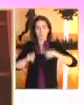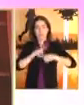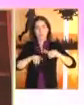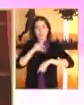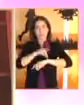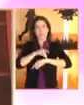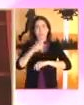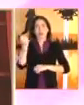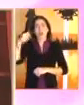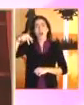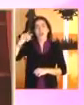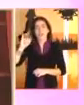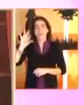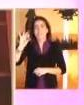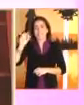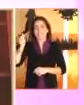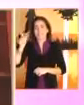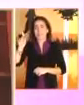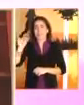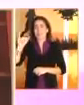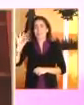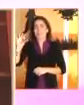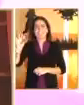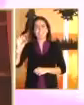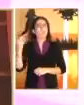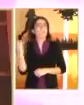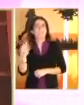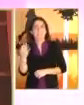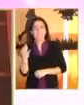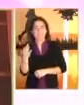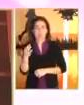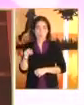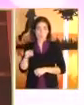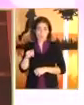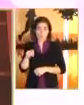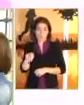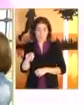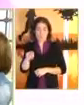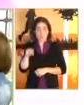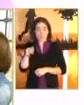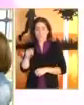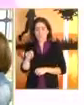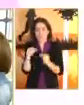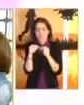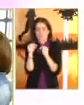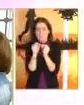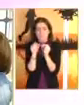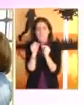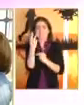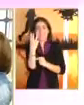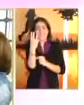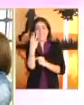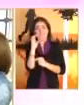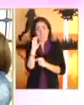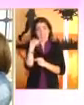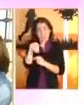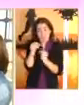nos lo encontramos sobre todo en algunos pescados. Es un gusano, es un nematodo de unos 3 centímetros, o sea que